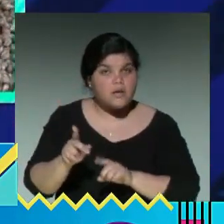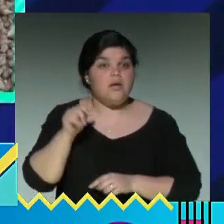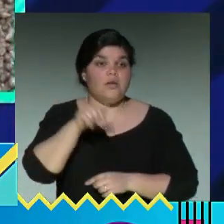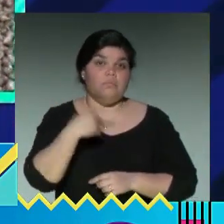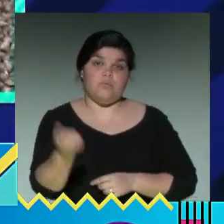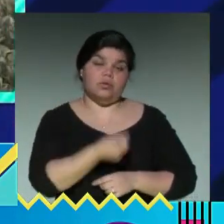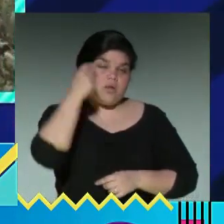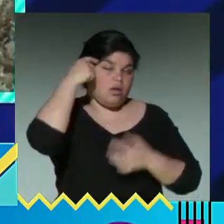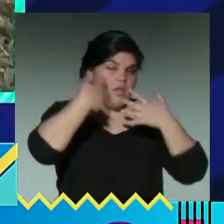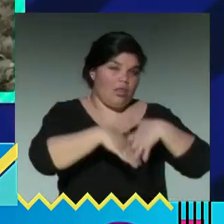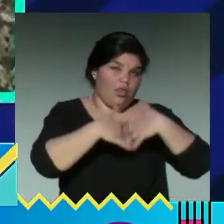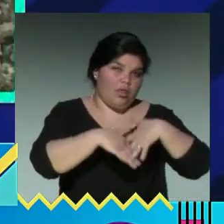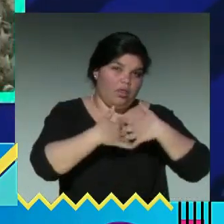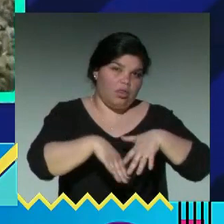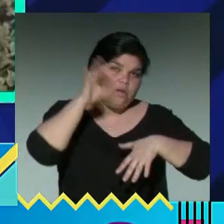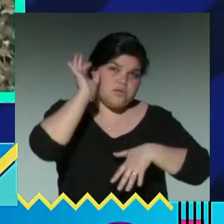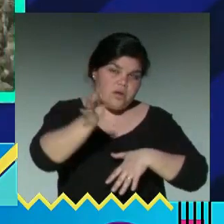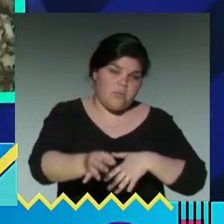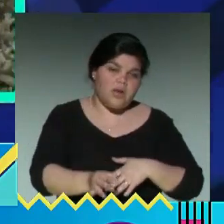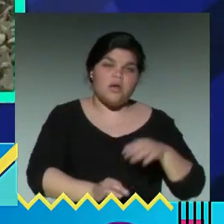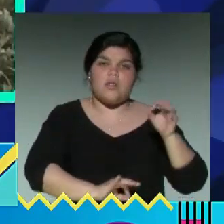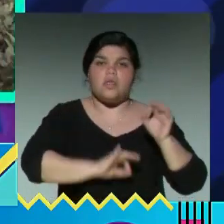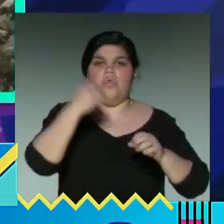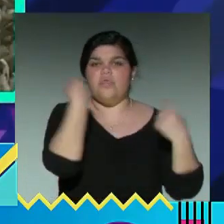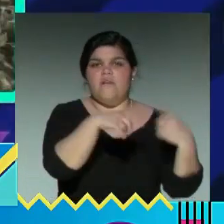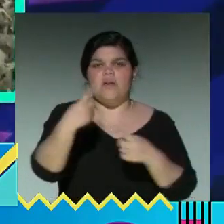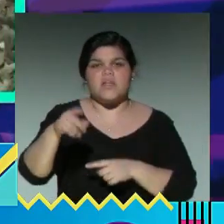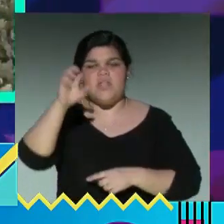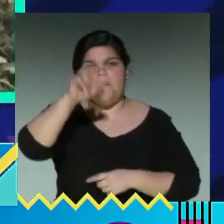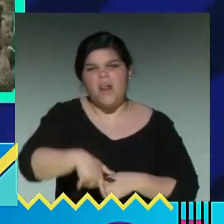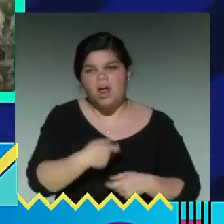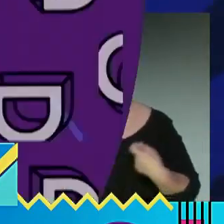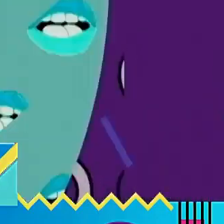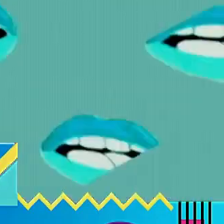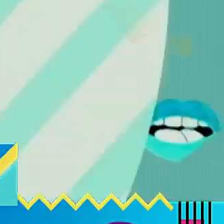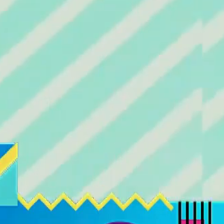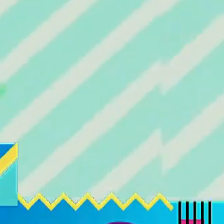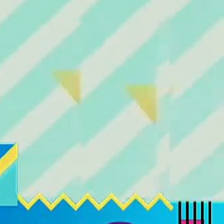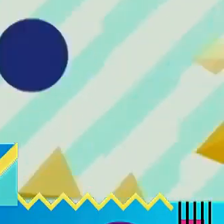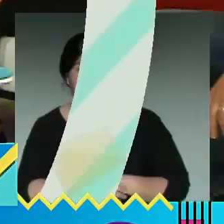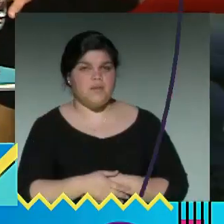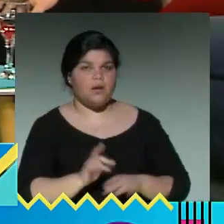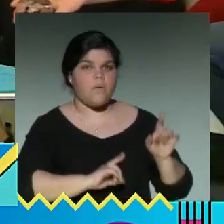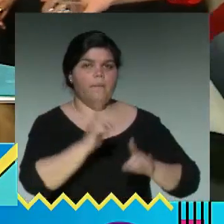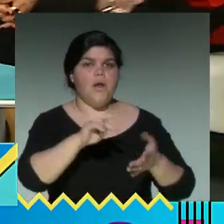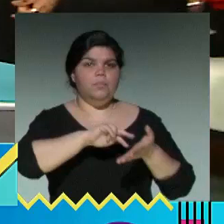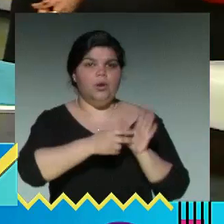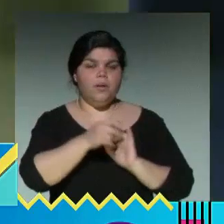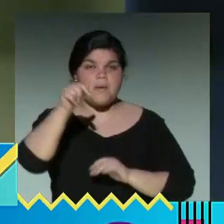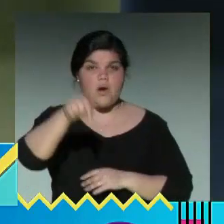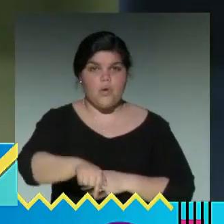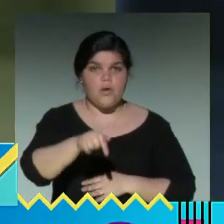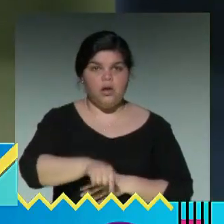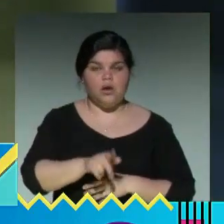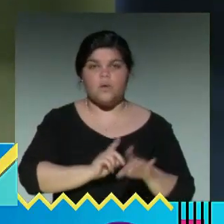de políticas que hoy existen. Bien, ¿cuáles son los problemas actuales? Porque mencionaron algo importante que es la